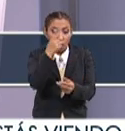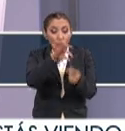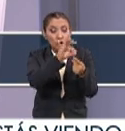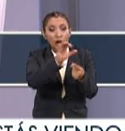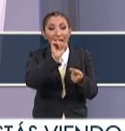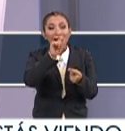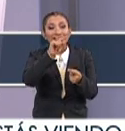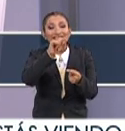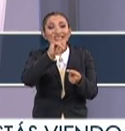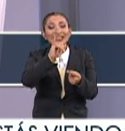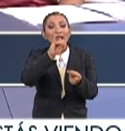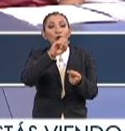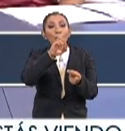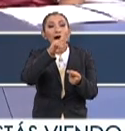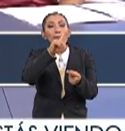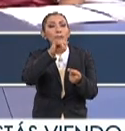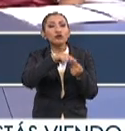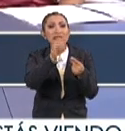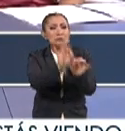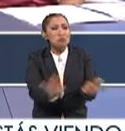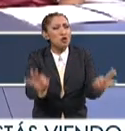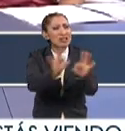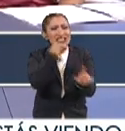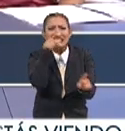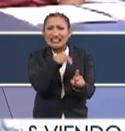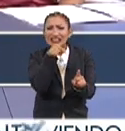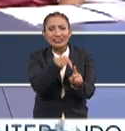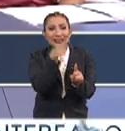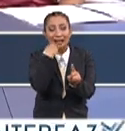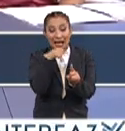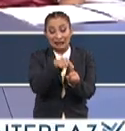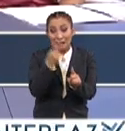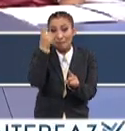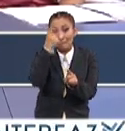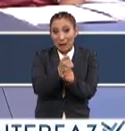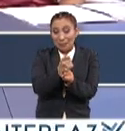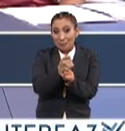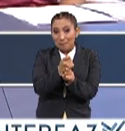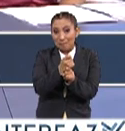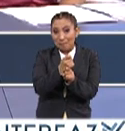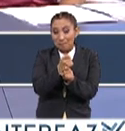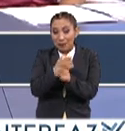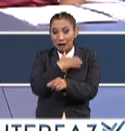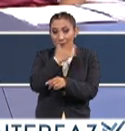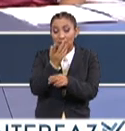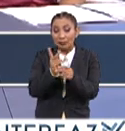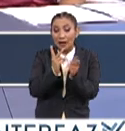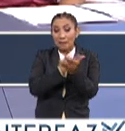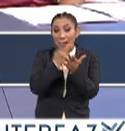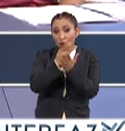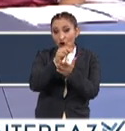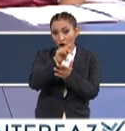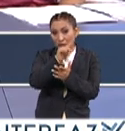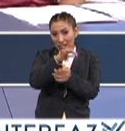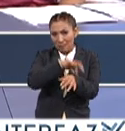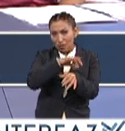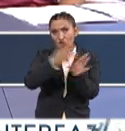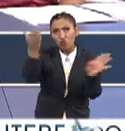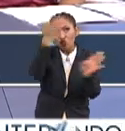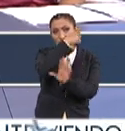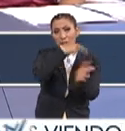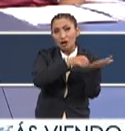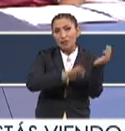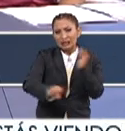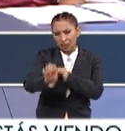son los anticuerpos. Los anticuerpos son tan importantes que de hecho el primer premio Nobel de Medicina que se otorgó, que fue